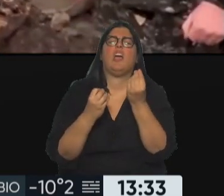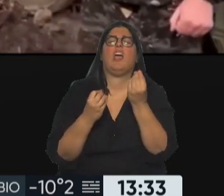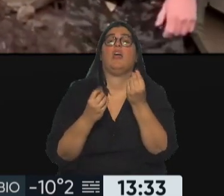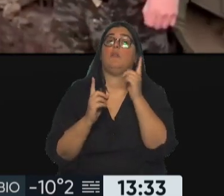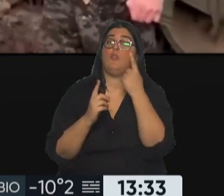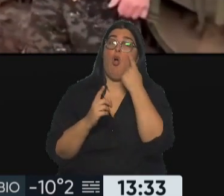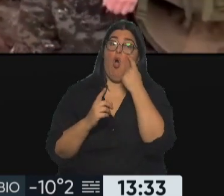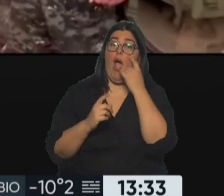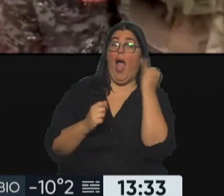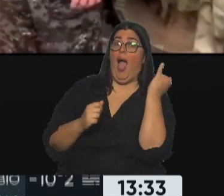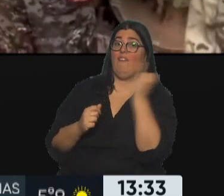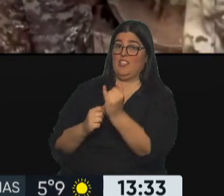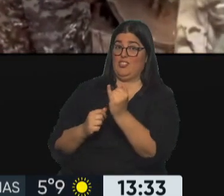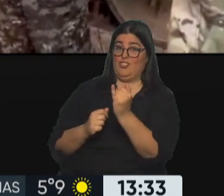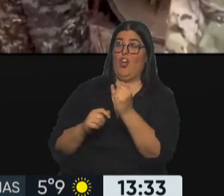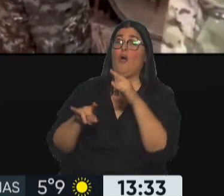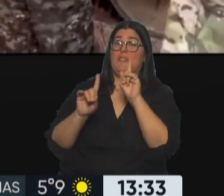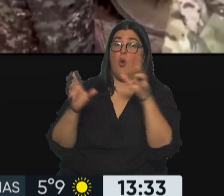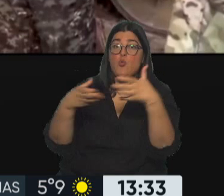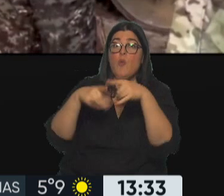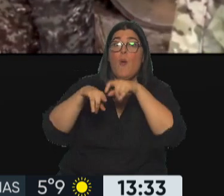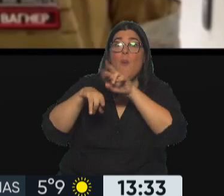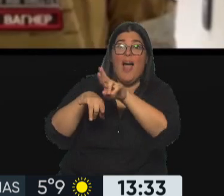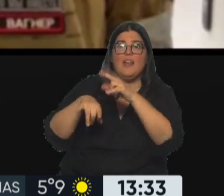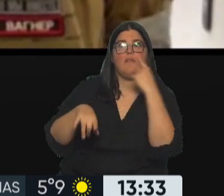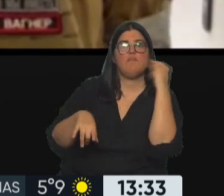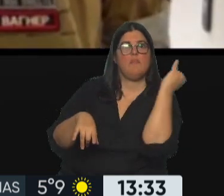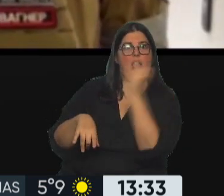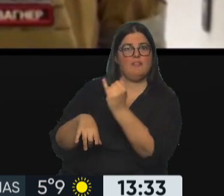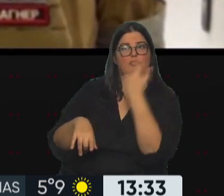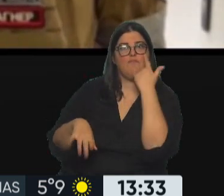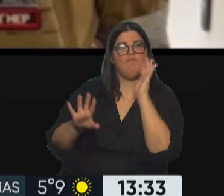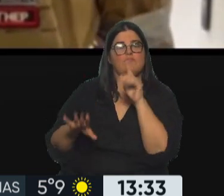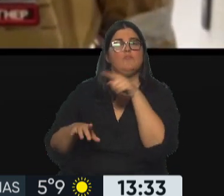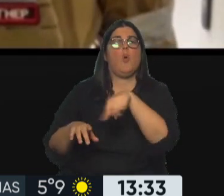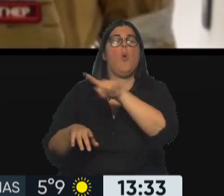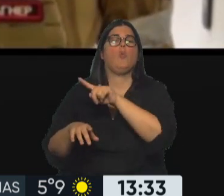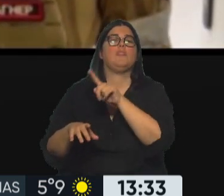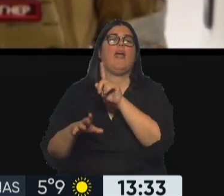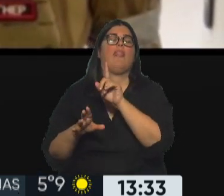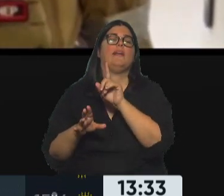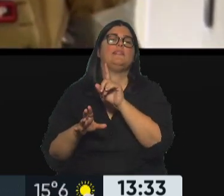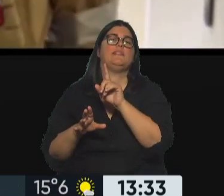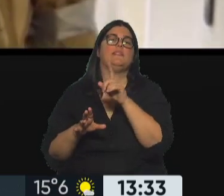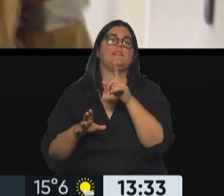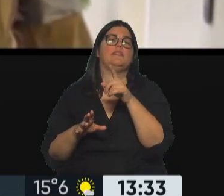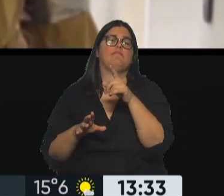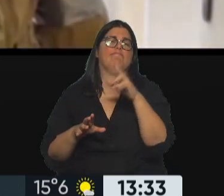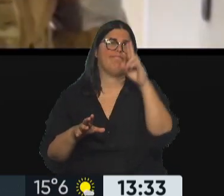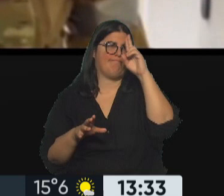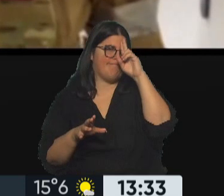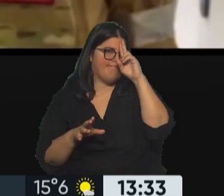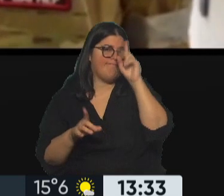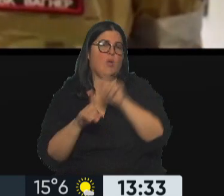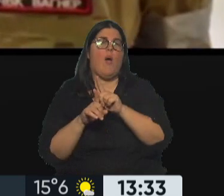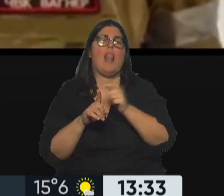había dado a Wagner de integrarse o de asumir en cierta medida las órdenes de un comando militar